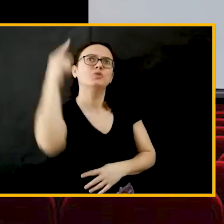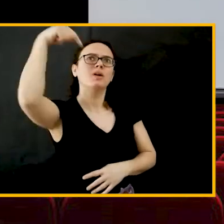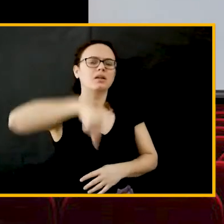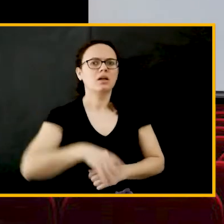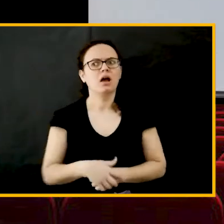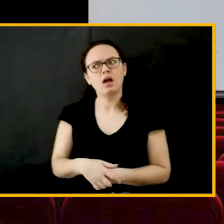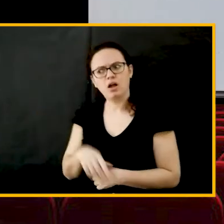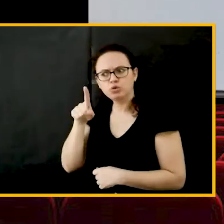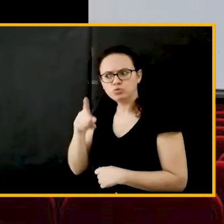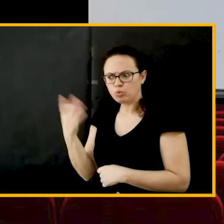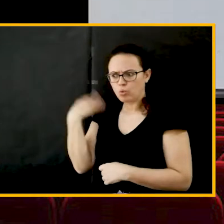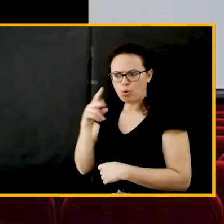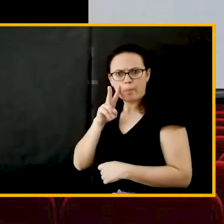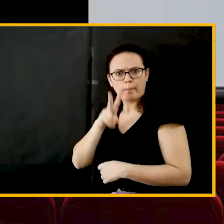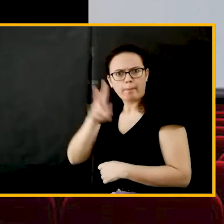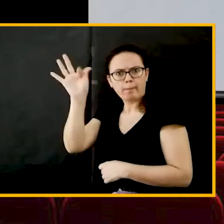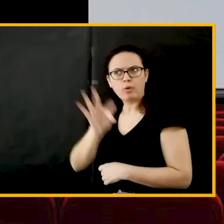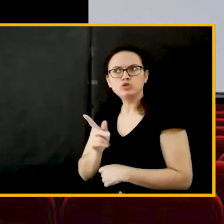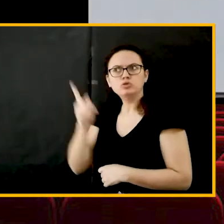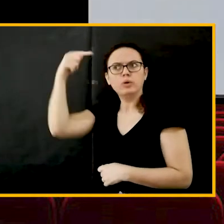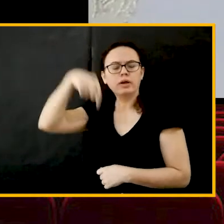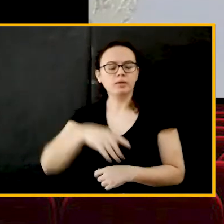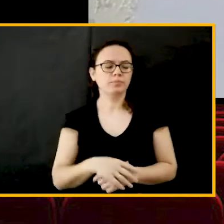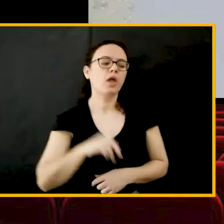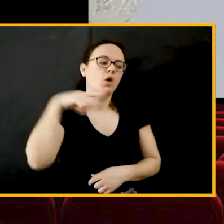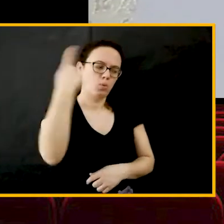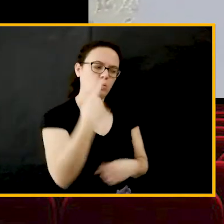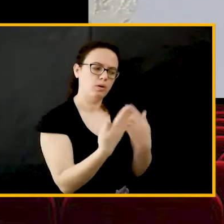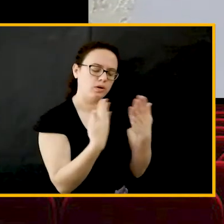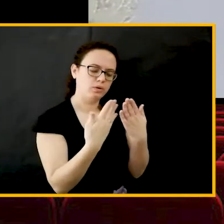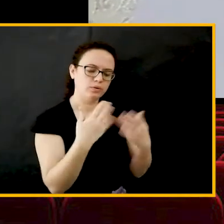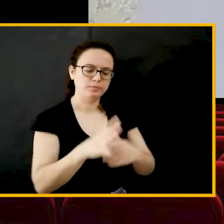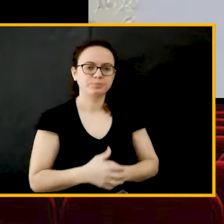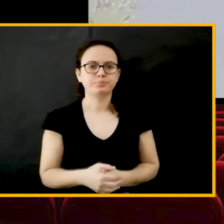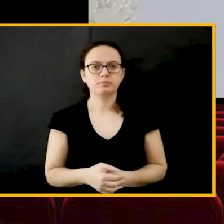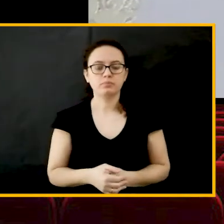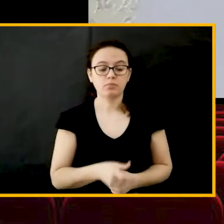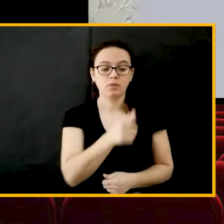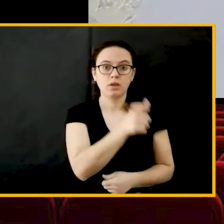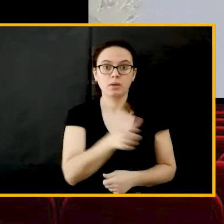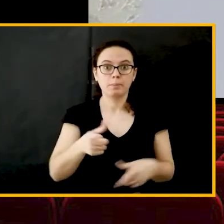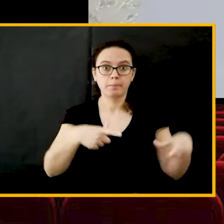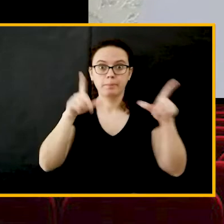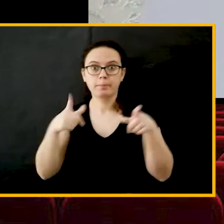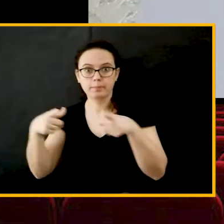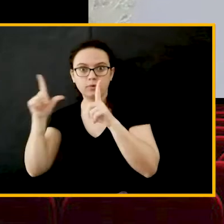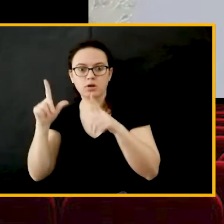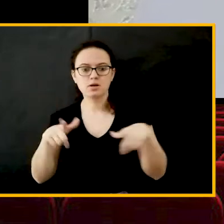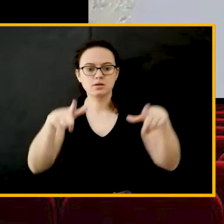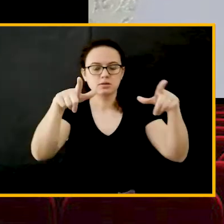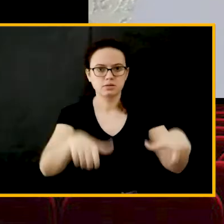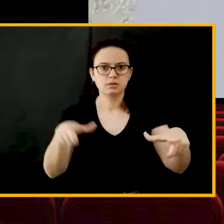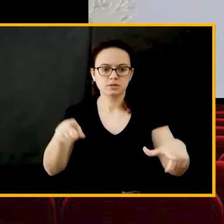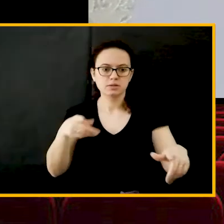¿Estabas viendo sube aquí? Eso se habla luego. Los personajes van a la sala por un